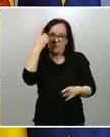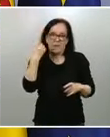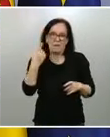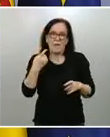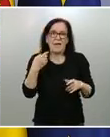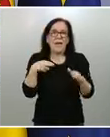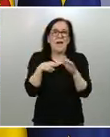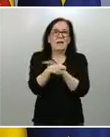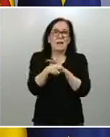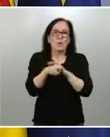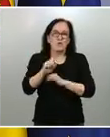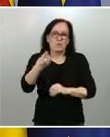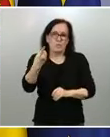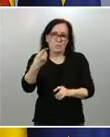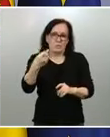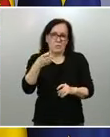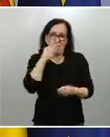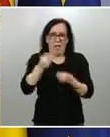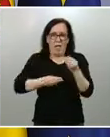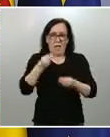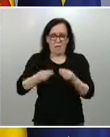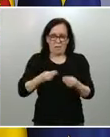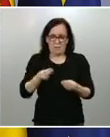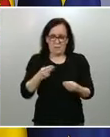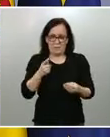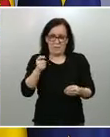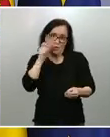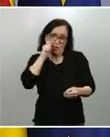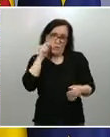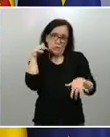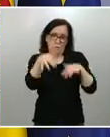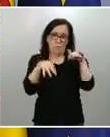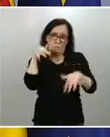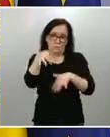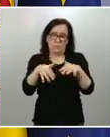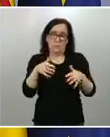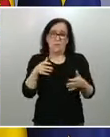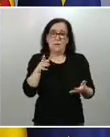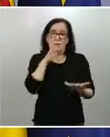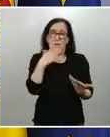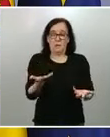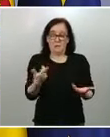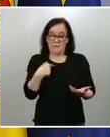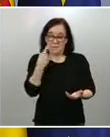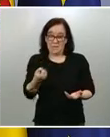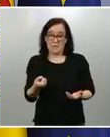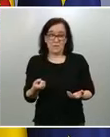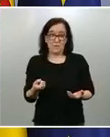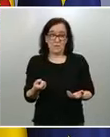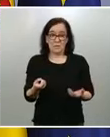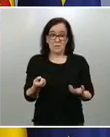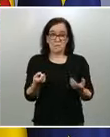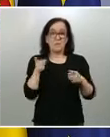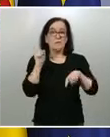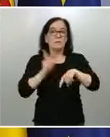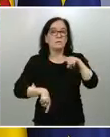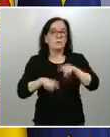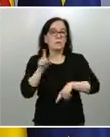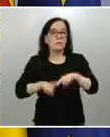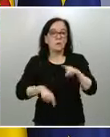hacer posible el turismo y por lo tanto quiero decir con esto que está en función de que